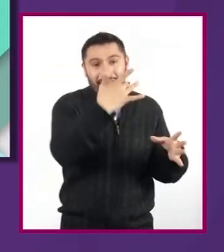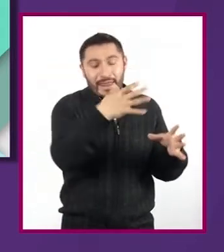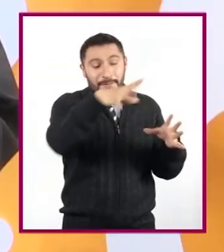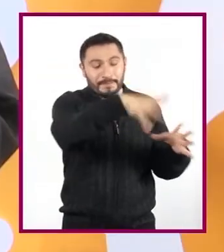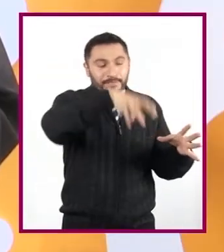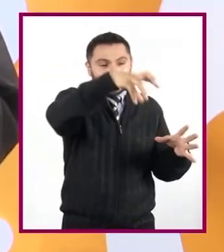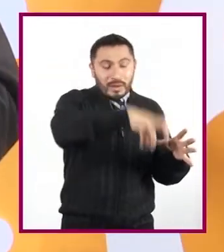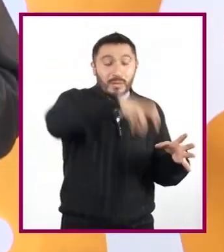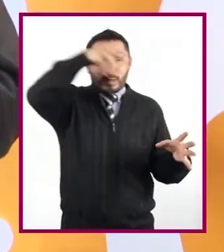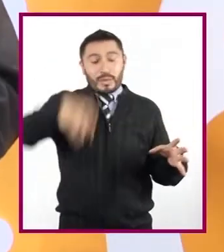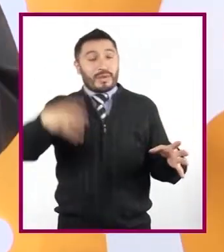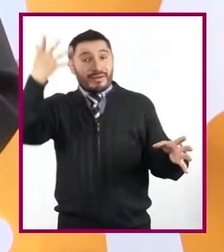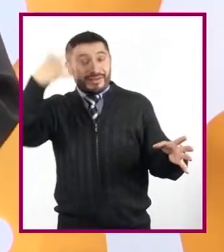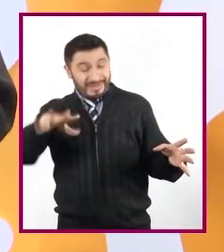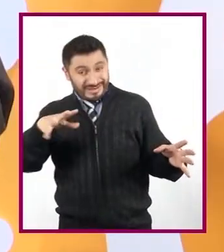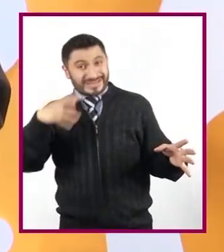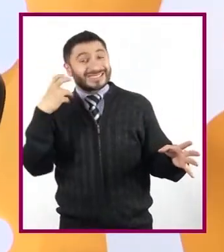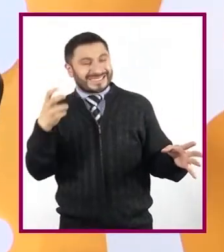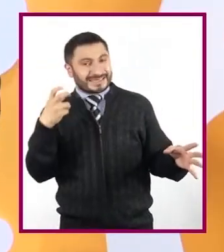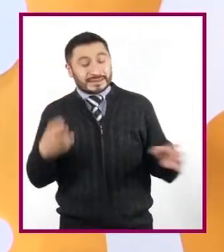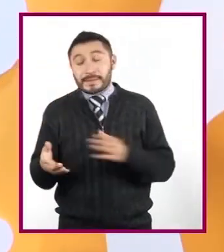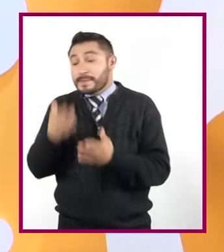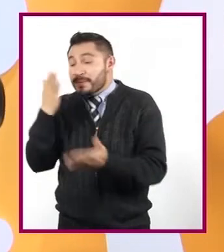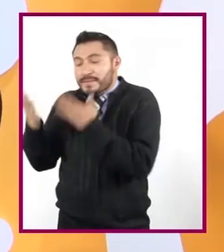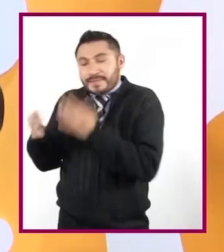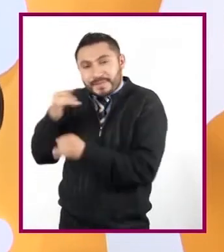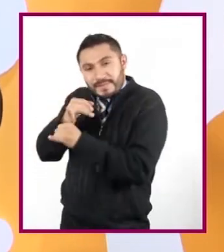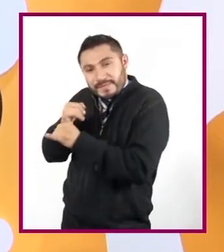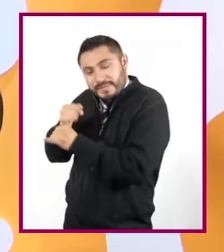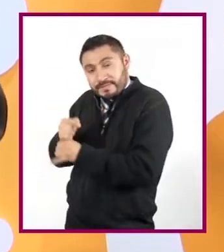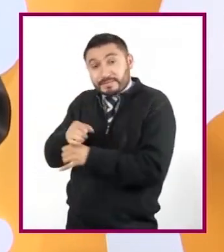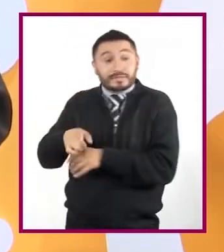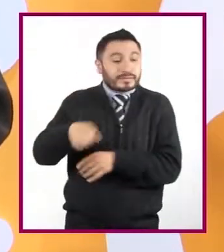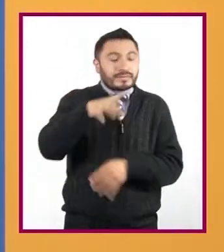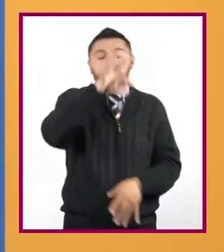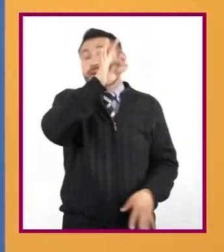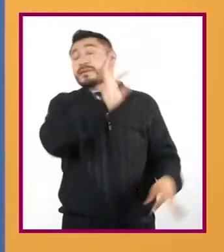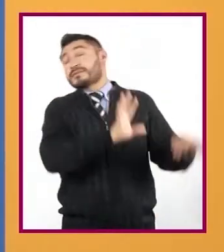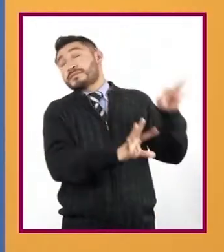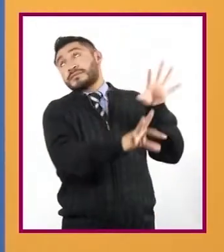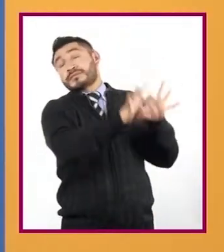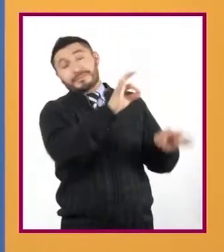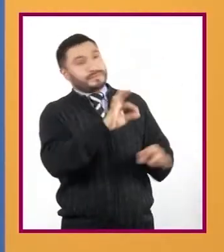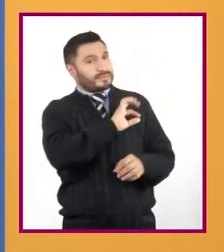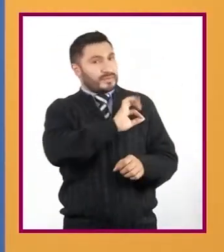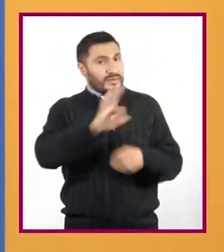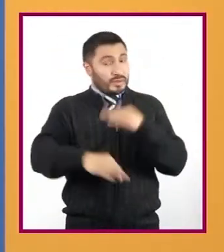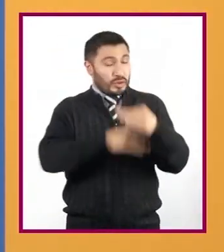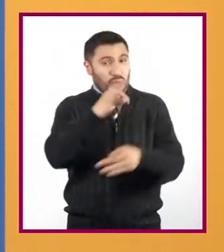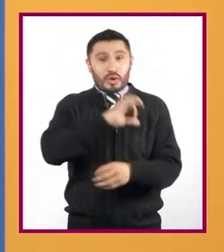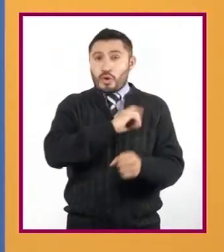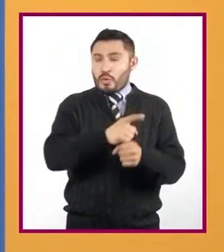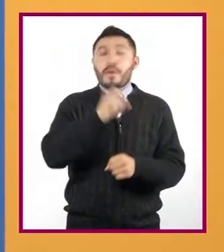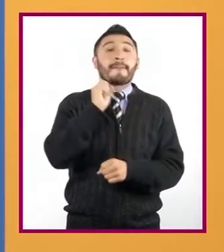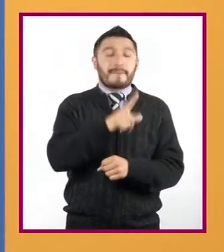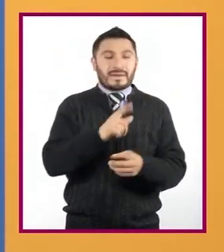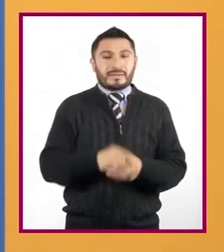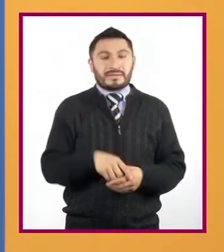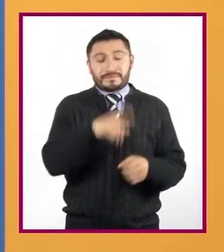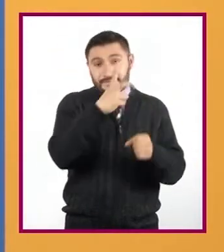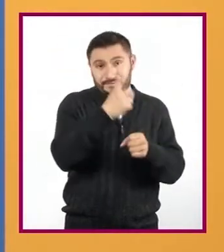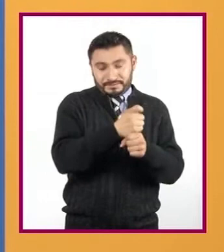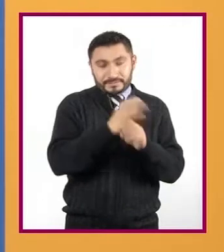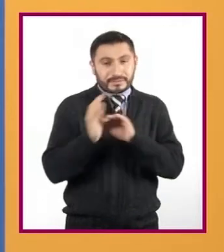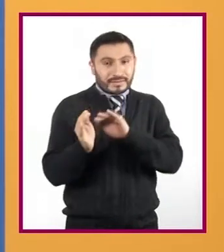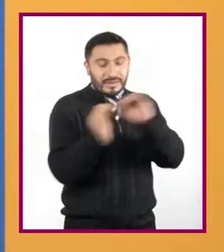azar. Todos tienen la misma posibilidad de ser seleccionados. El segundo es el